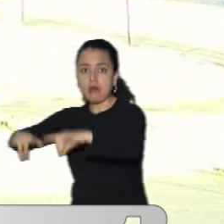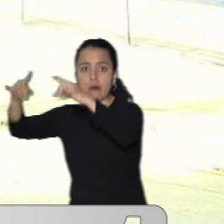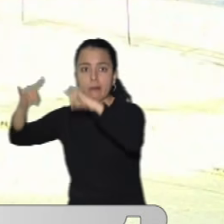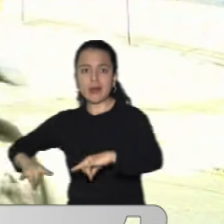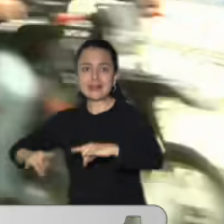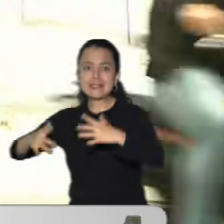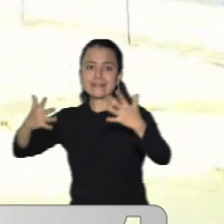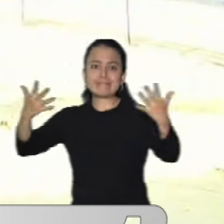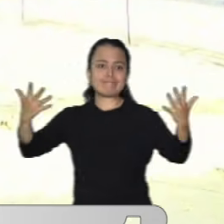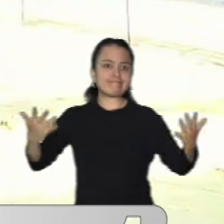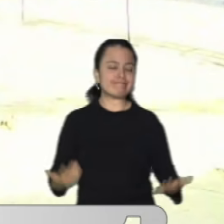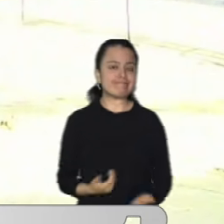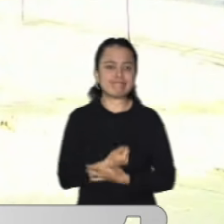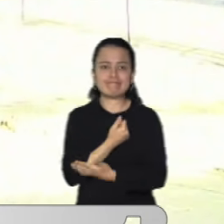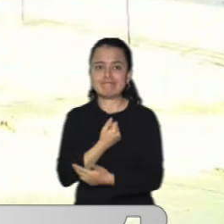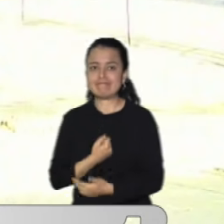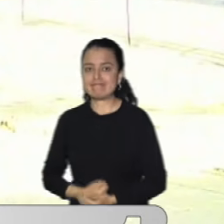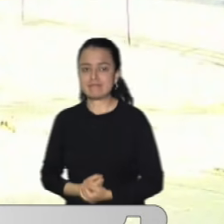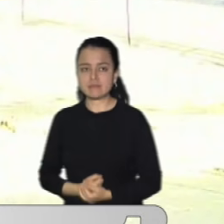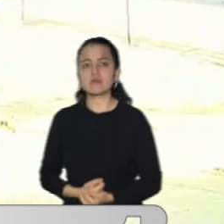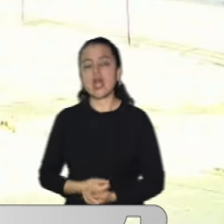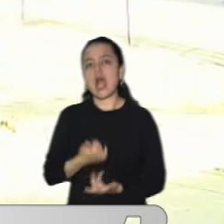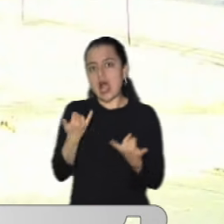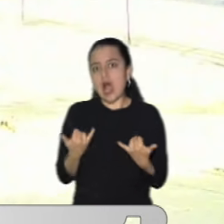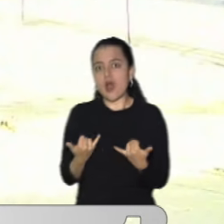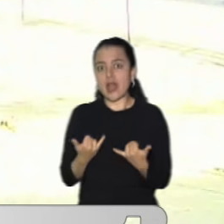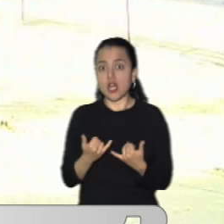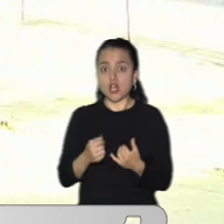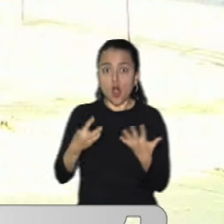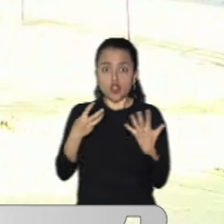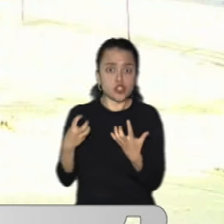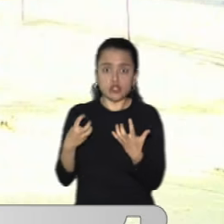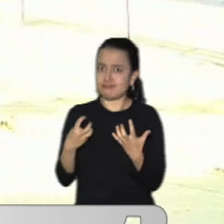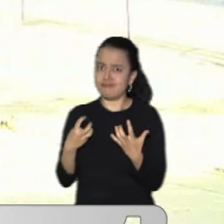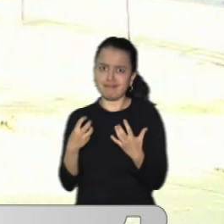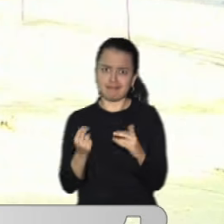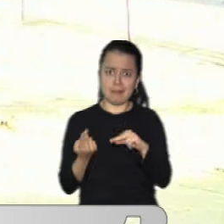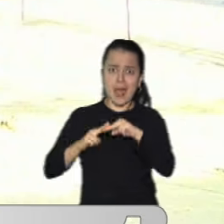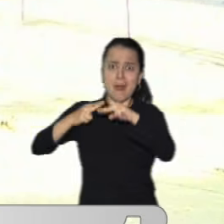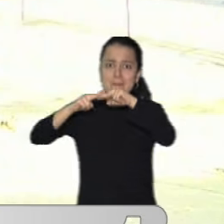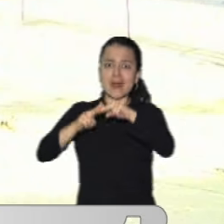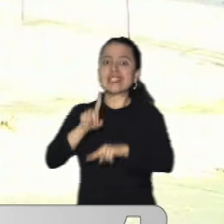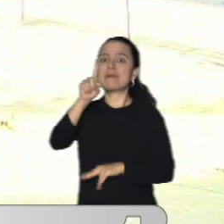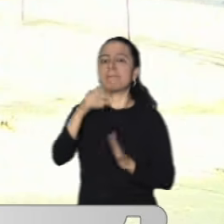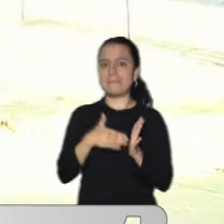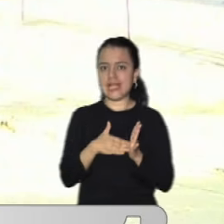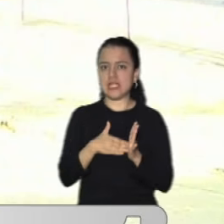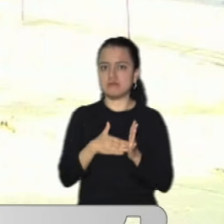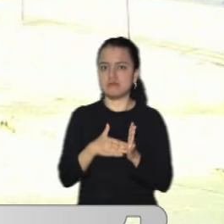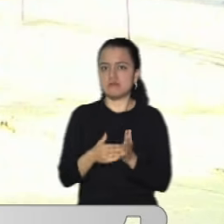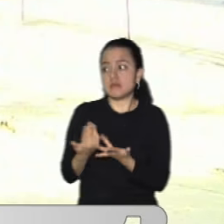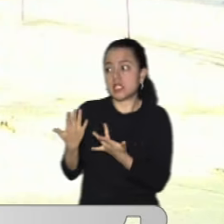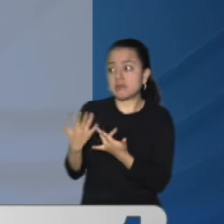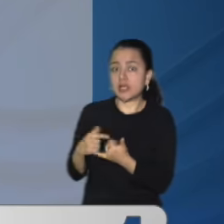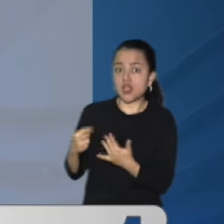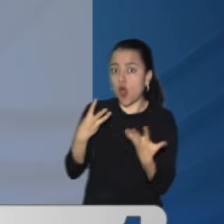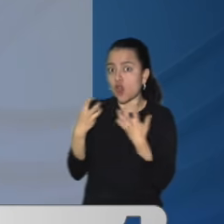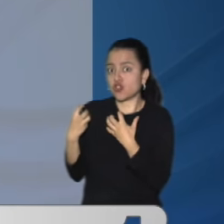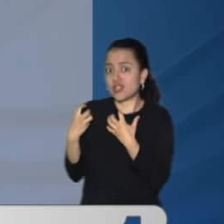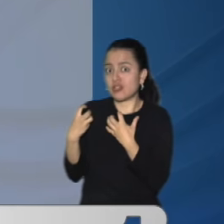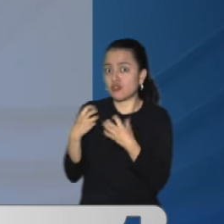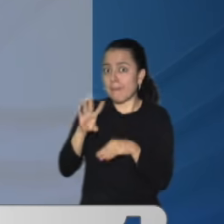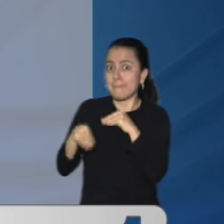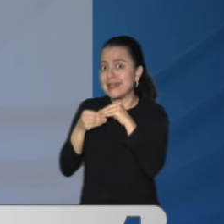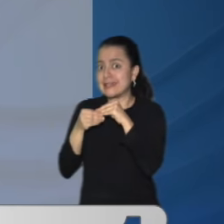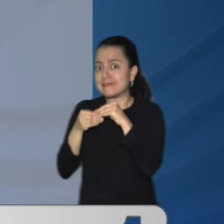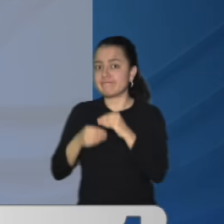menos de 5 minutos el alcalde informó que son 1,000 los desplazados y que en las próximas horas se esperan otros 800.